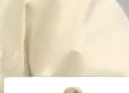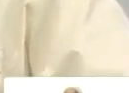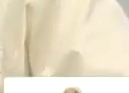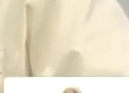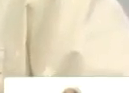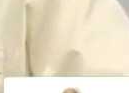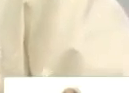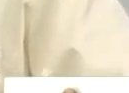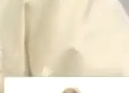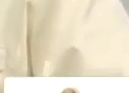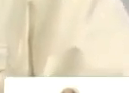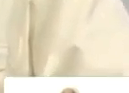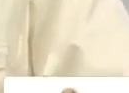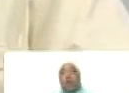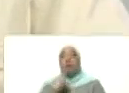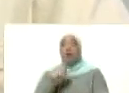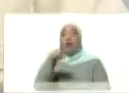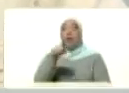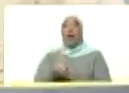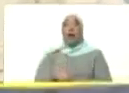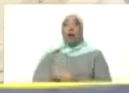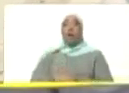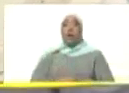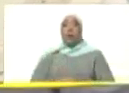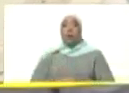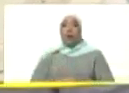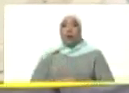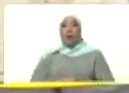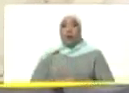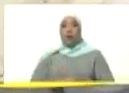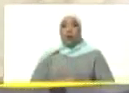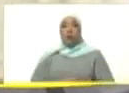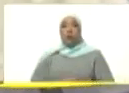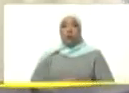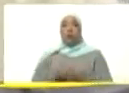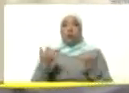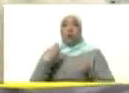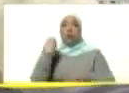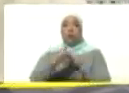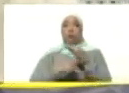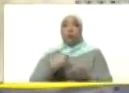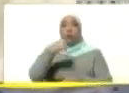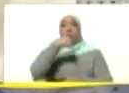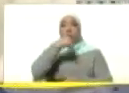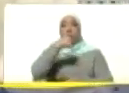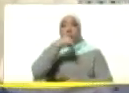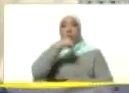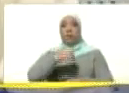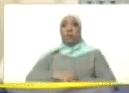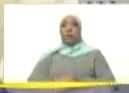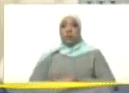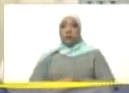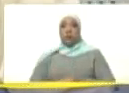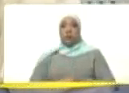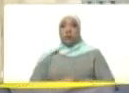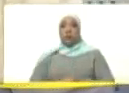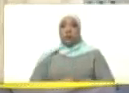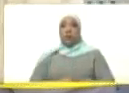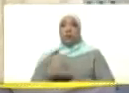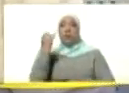Pero también habría que decir que la fecha escogida para fundar